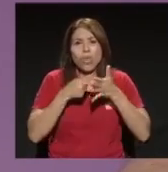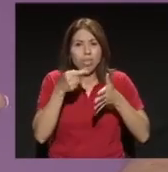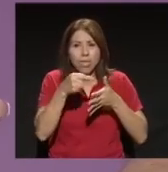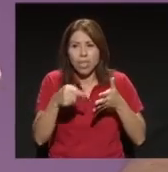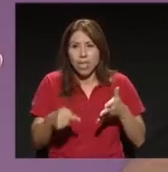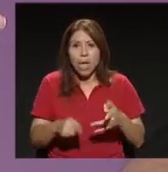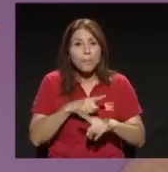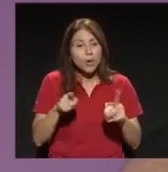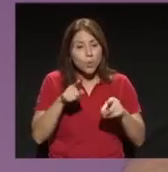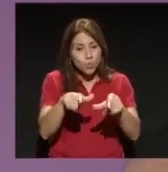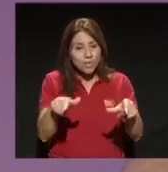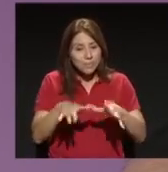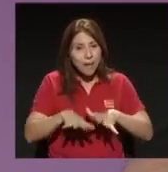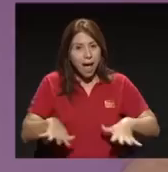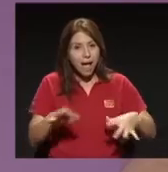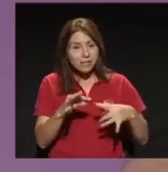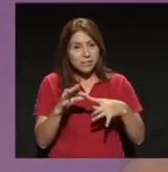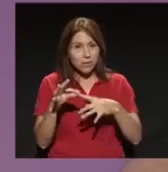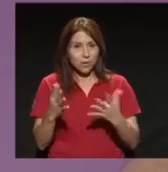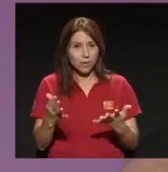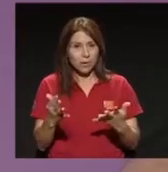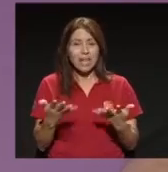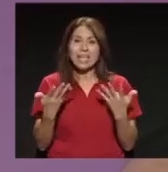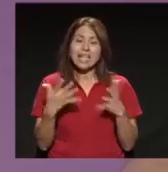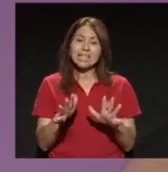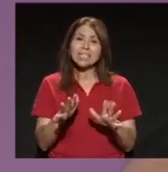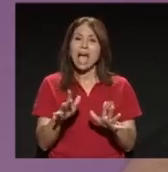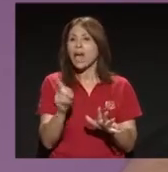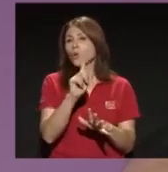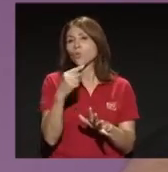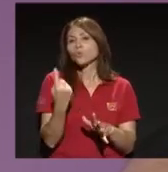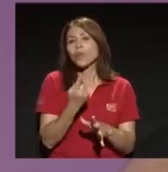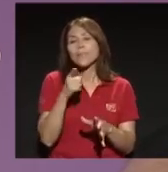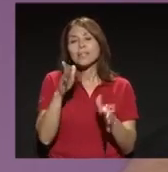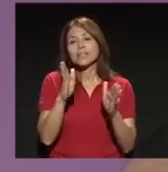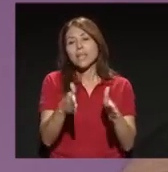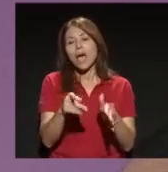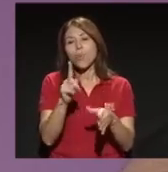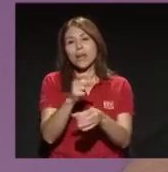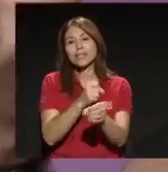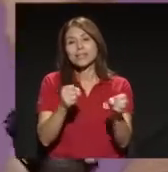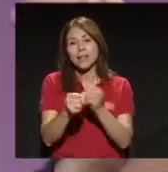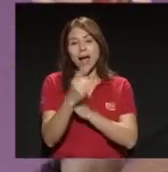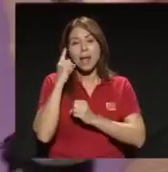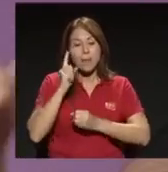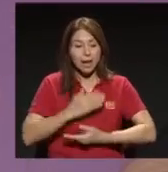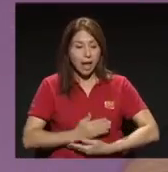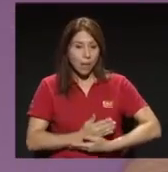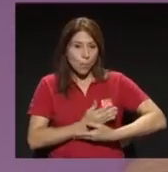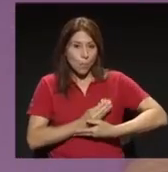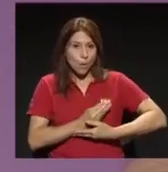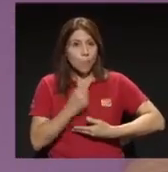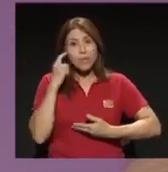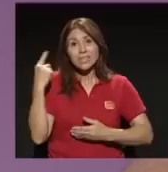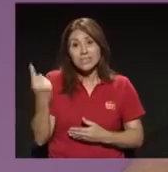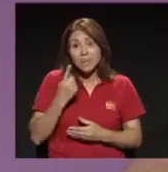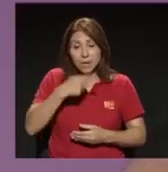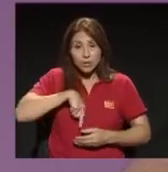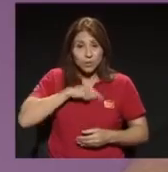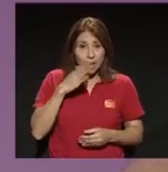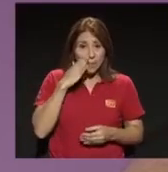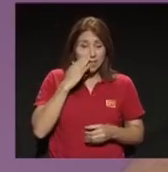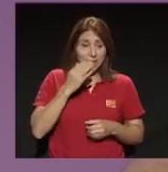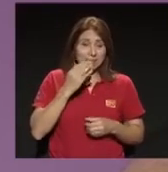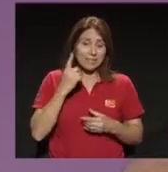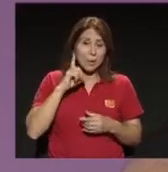dejado de ser una sala para amamantar porque generalmente las madres estamos lejos de los hijos cuando estamos trabajando fuera de